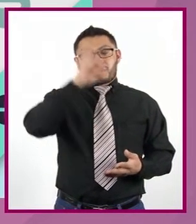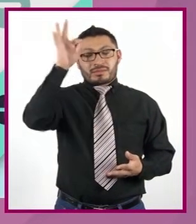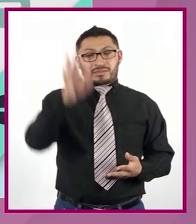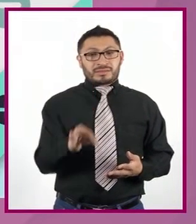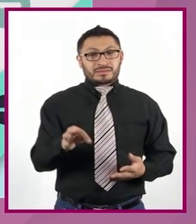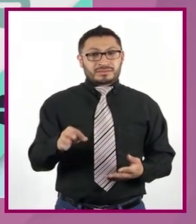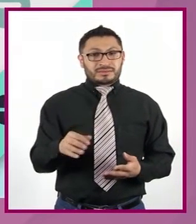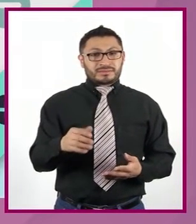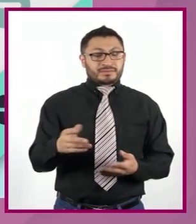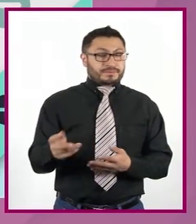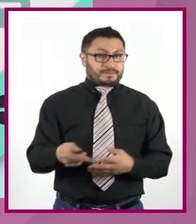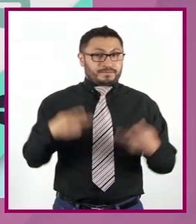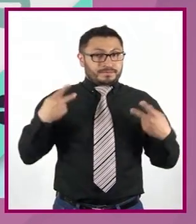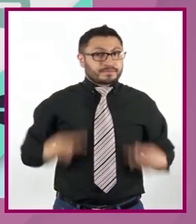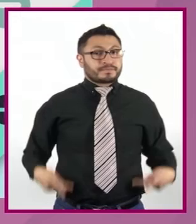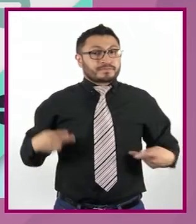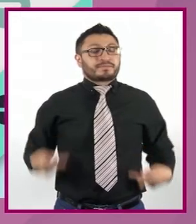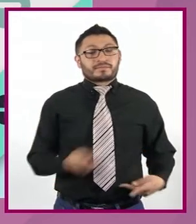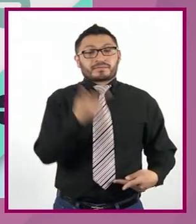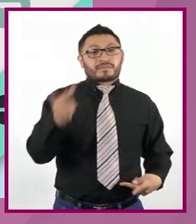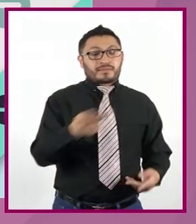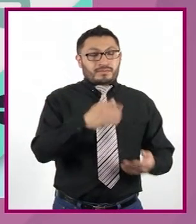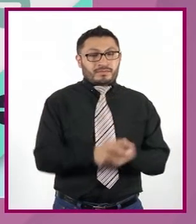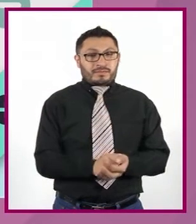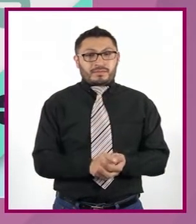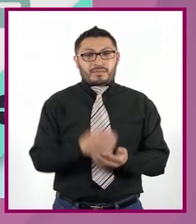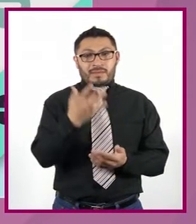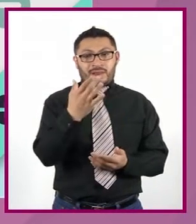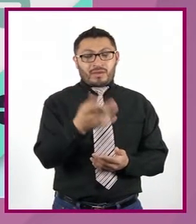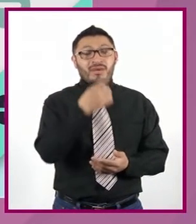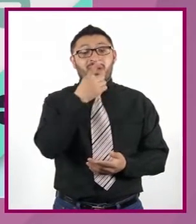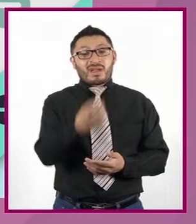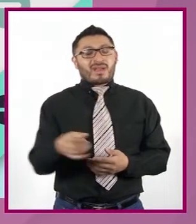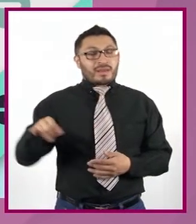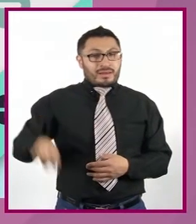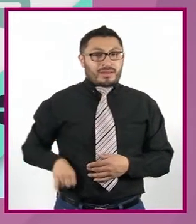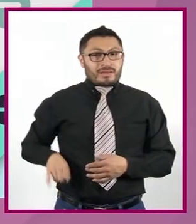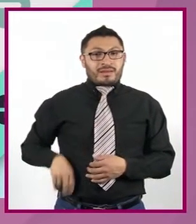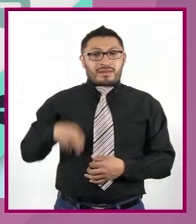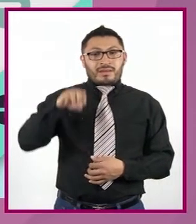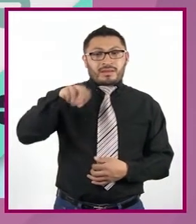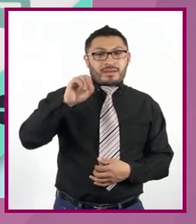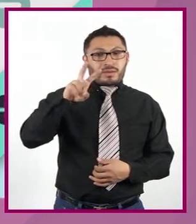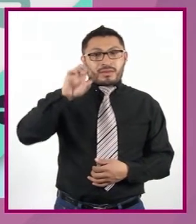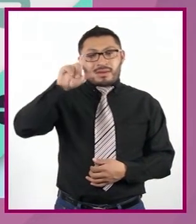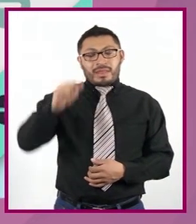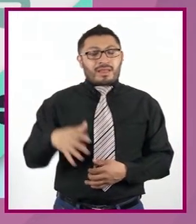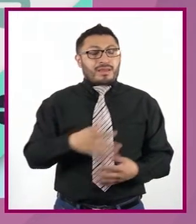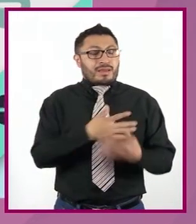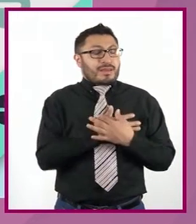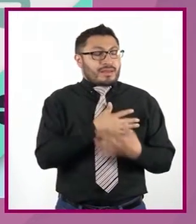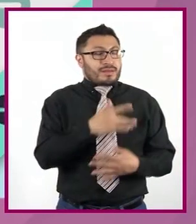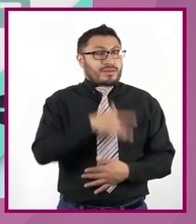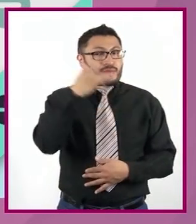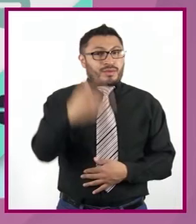43.3% de los encuestados. 50 dijeron que se interesaban por novelas románticas, lo que es